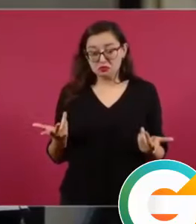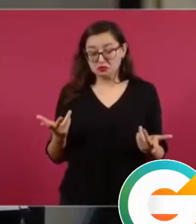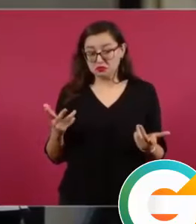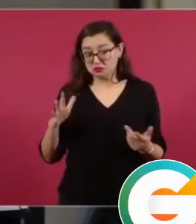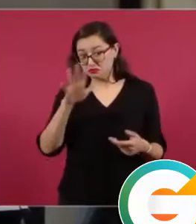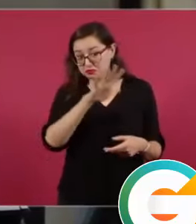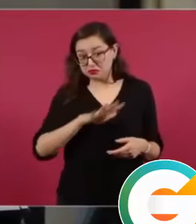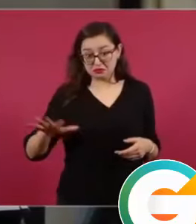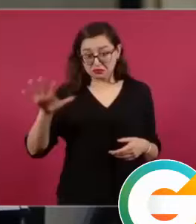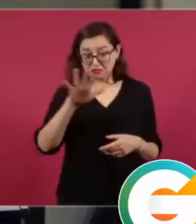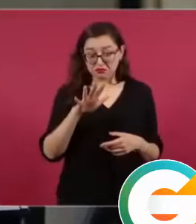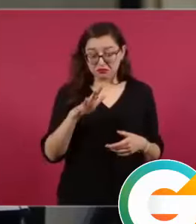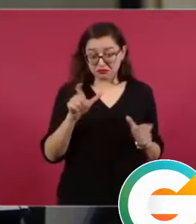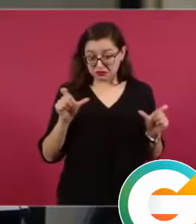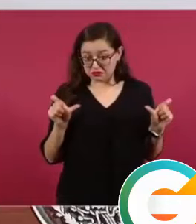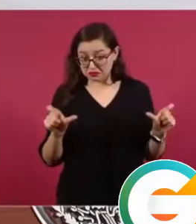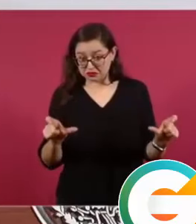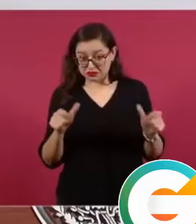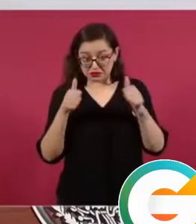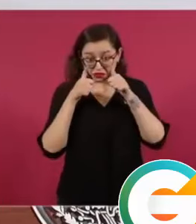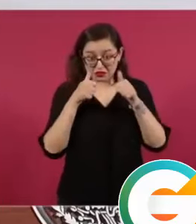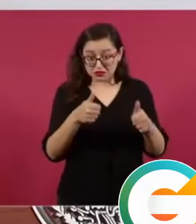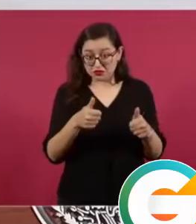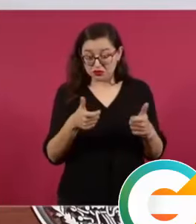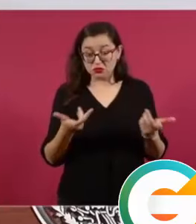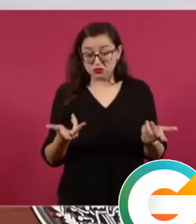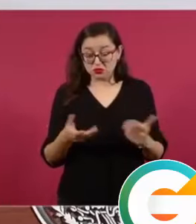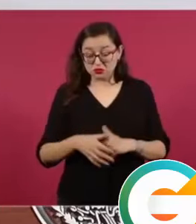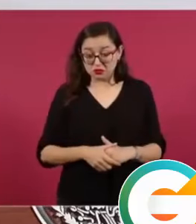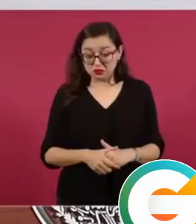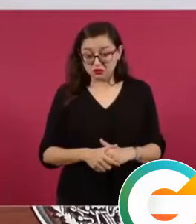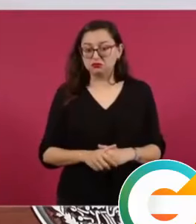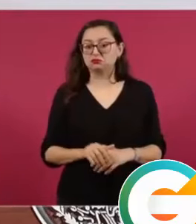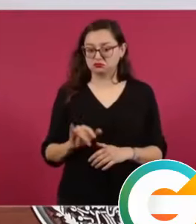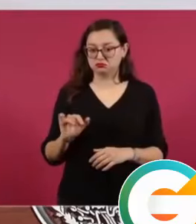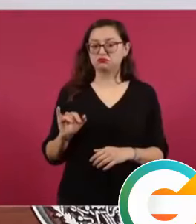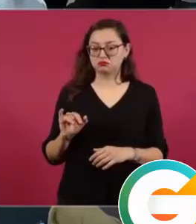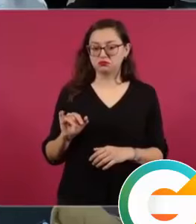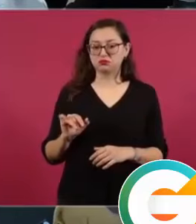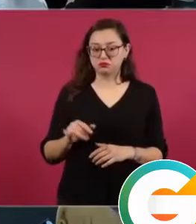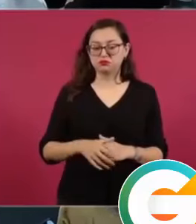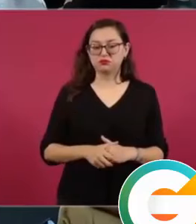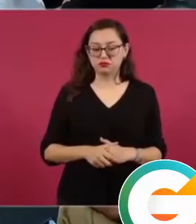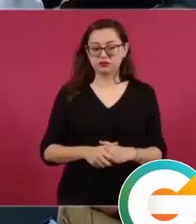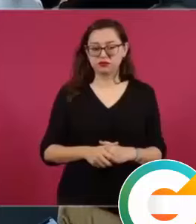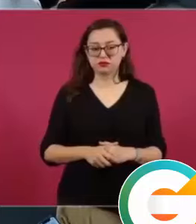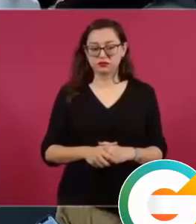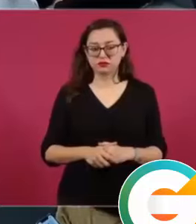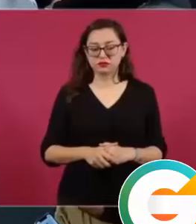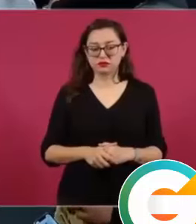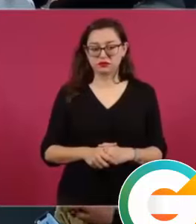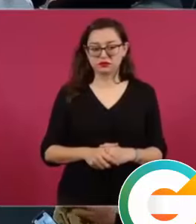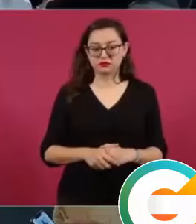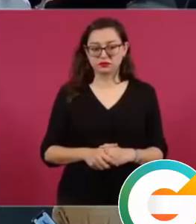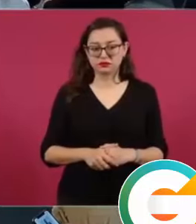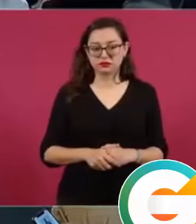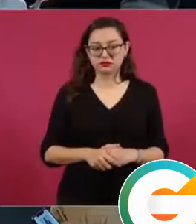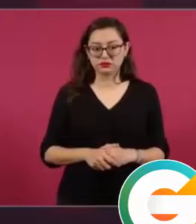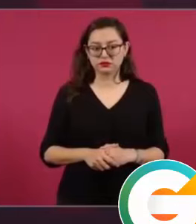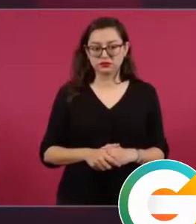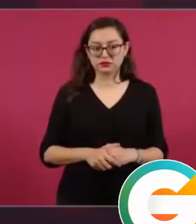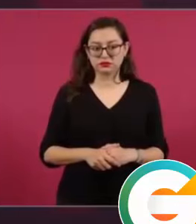para atender este problema? Sí. ¿Cuál es? Presidente, justo hace unos ¿cuál es? Master. No, entiendo lo